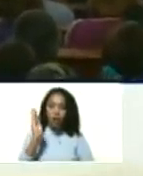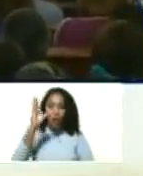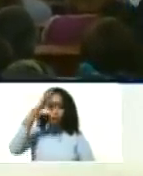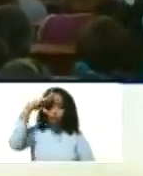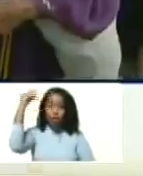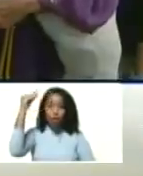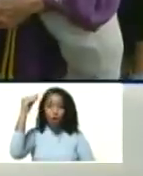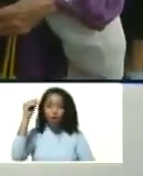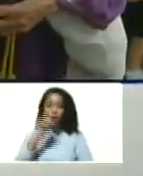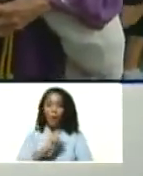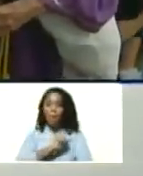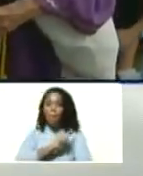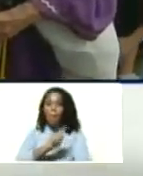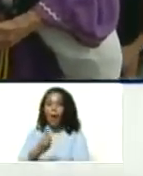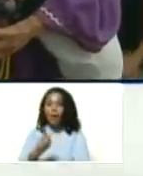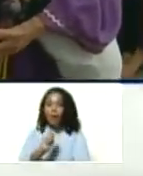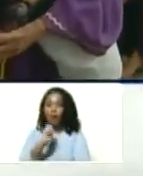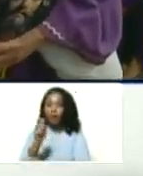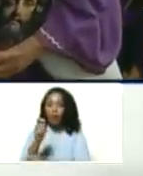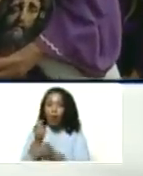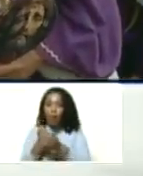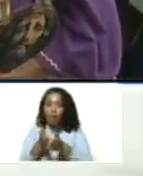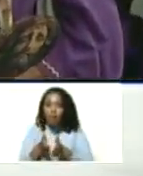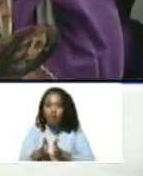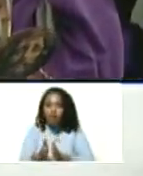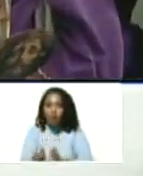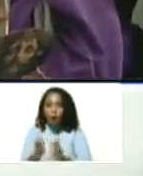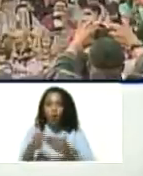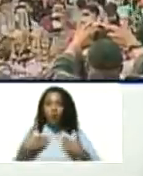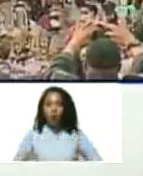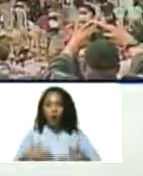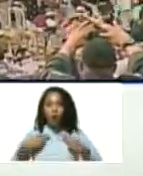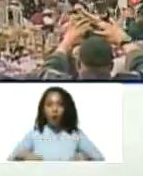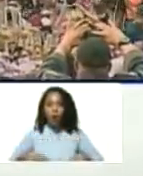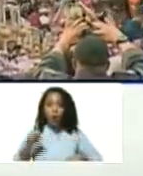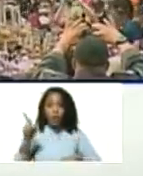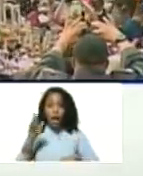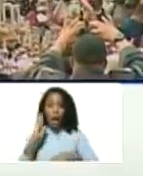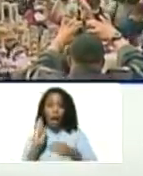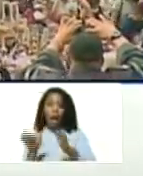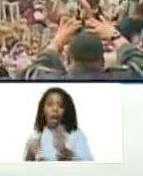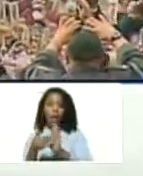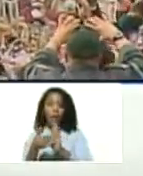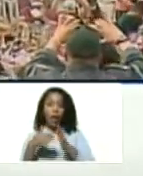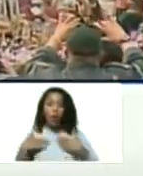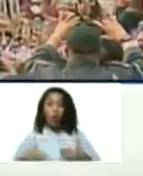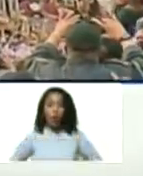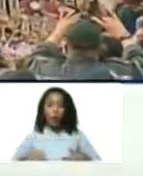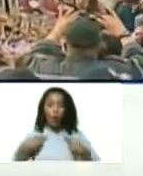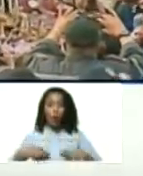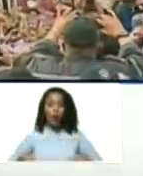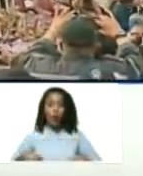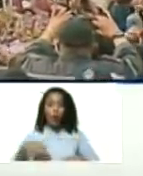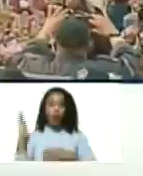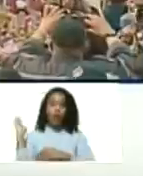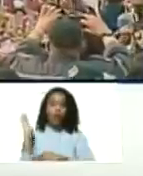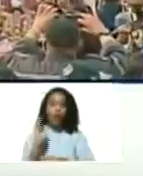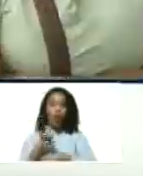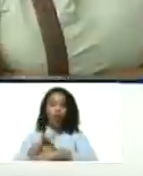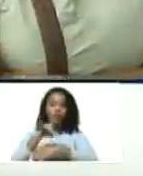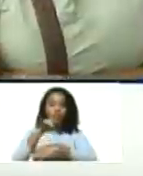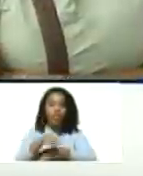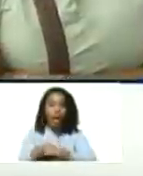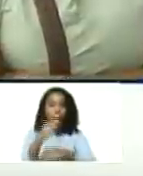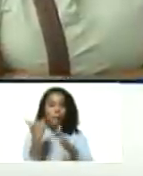cuerpo humano y tenía las limitaciones del cuerpo humano y vino a dejar un mensaje de